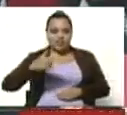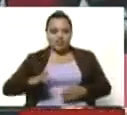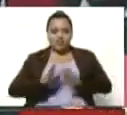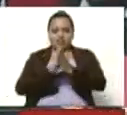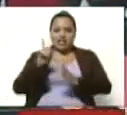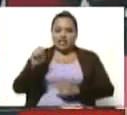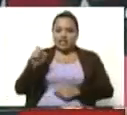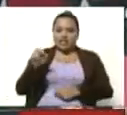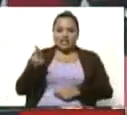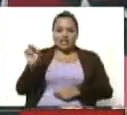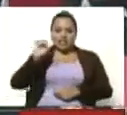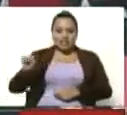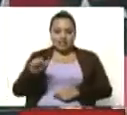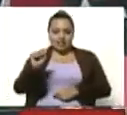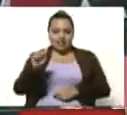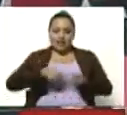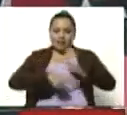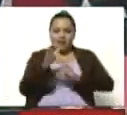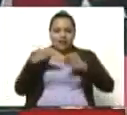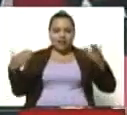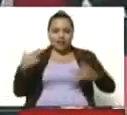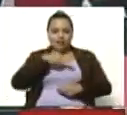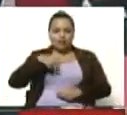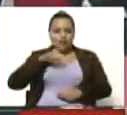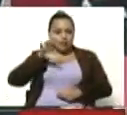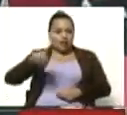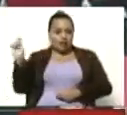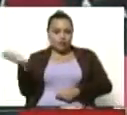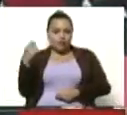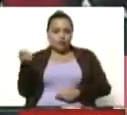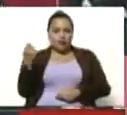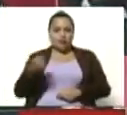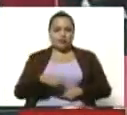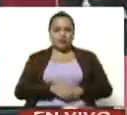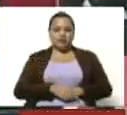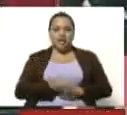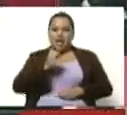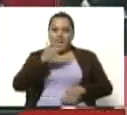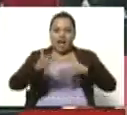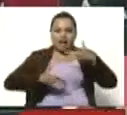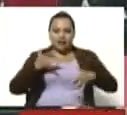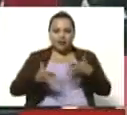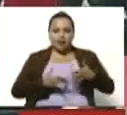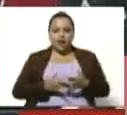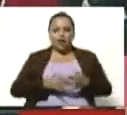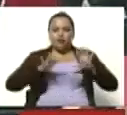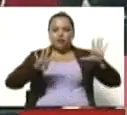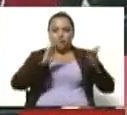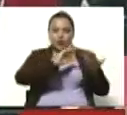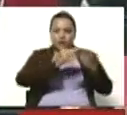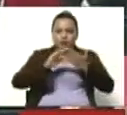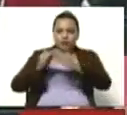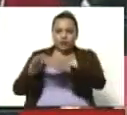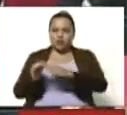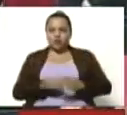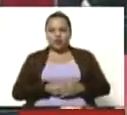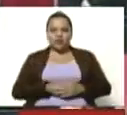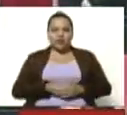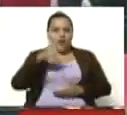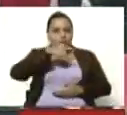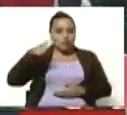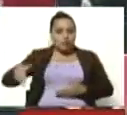la uech más grande de nuestro estado apure tiene un radio de acción de nueve comunidades con una población